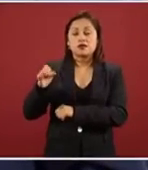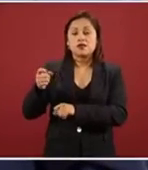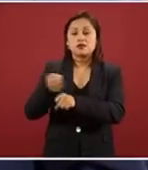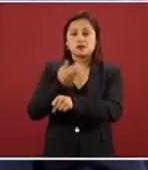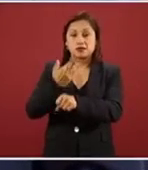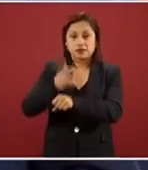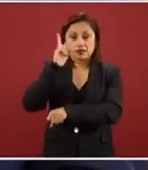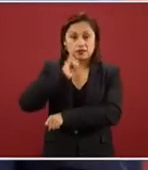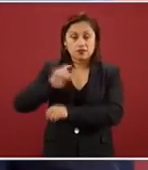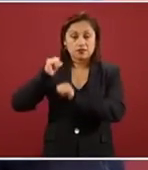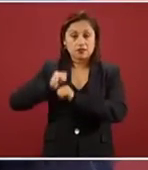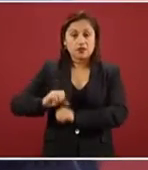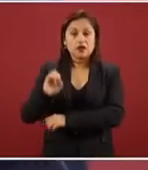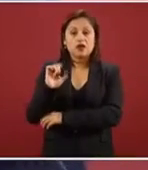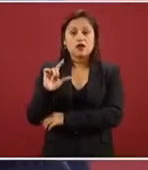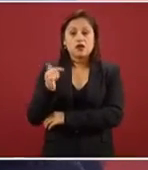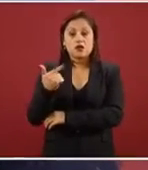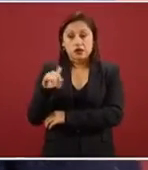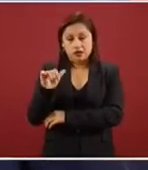presentó